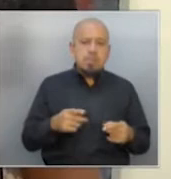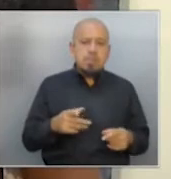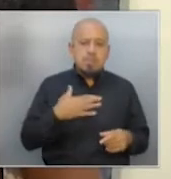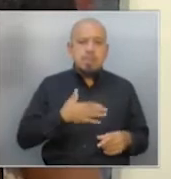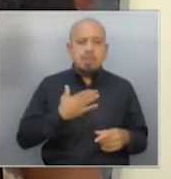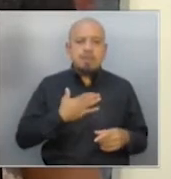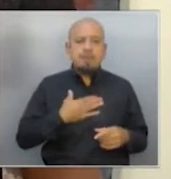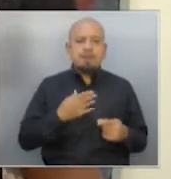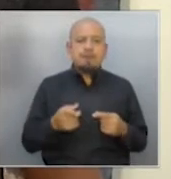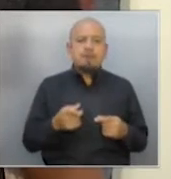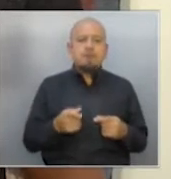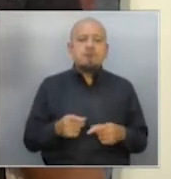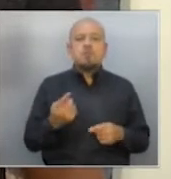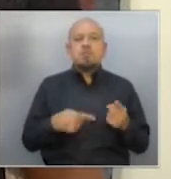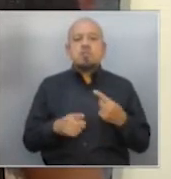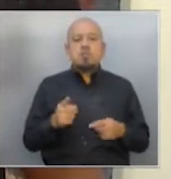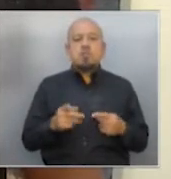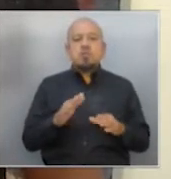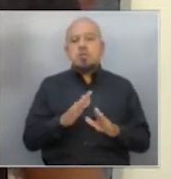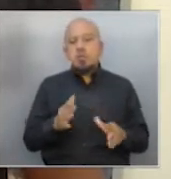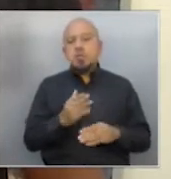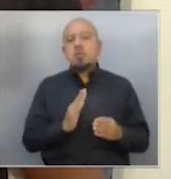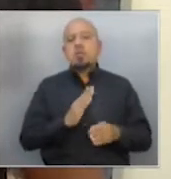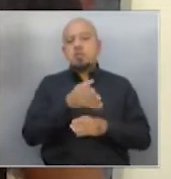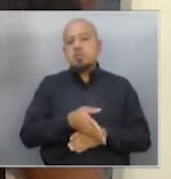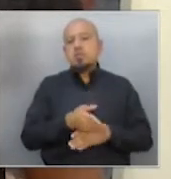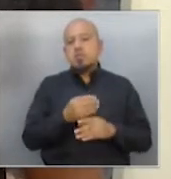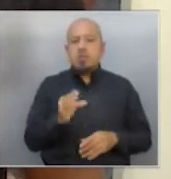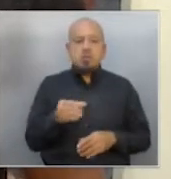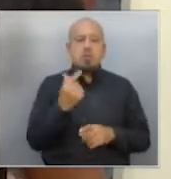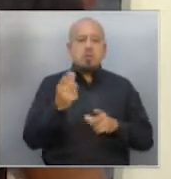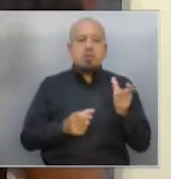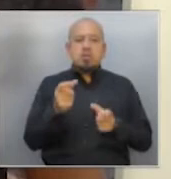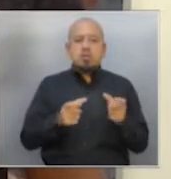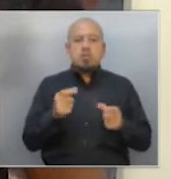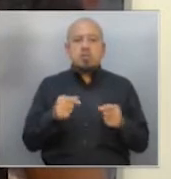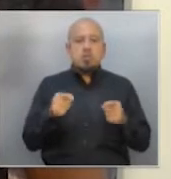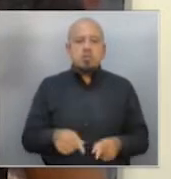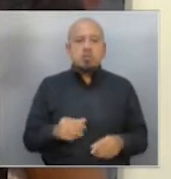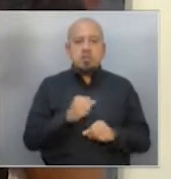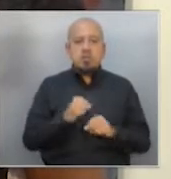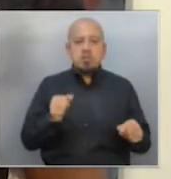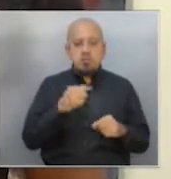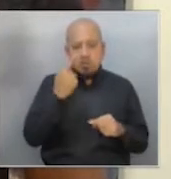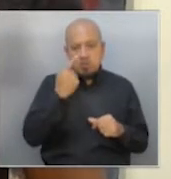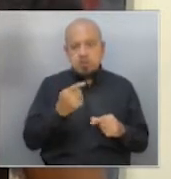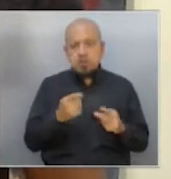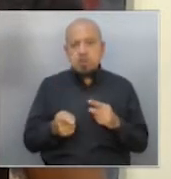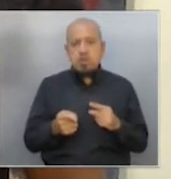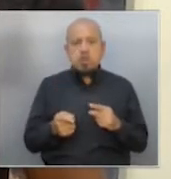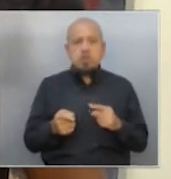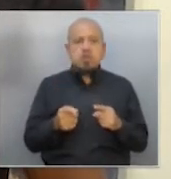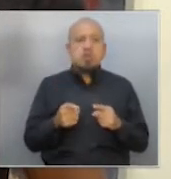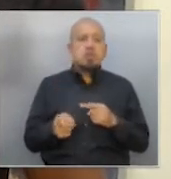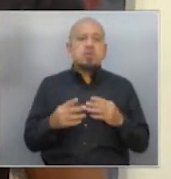satisfecho, pero que a su vez es accesible a todo público. Creo que sí, en esta exposición simplemente podés venir a disfrutar y si querés